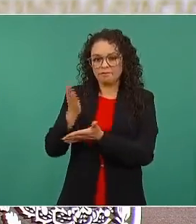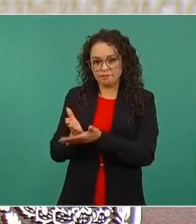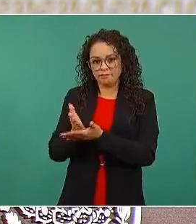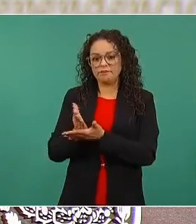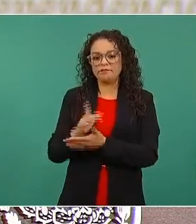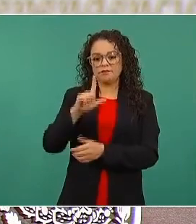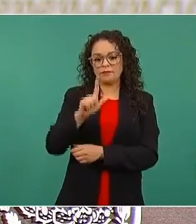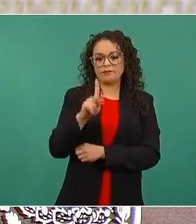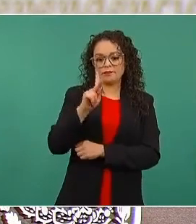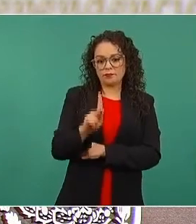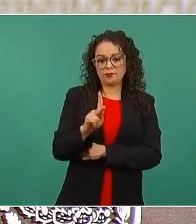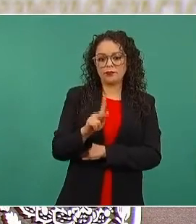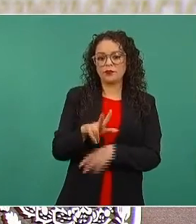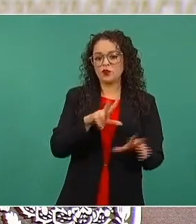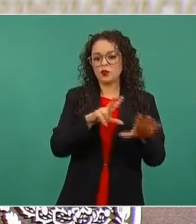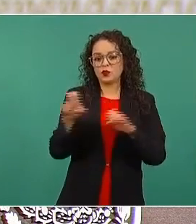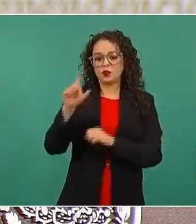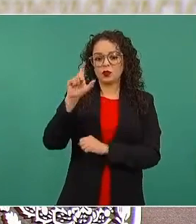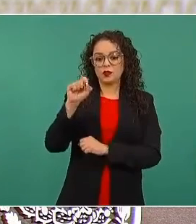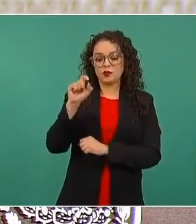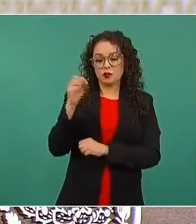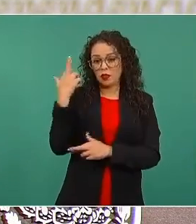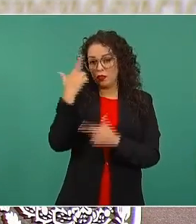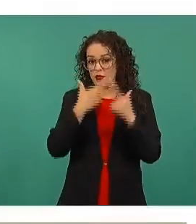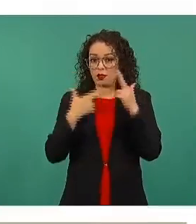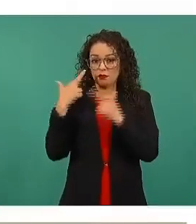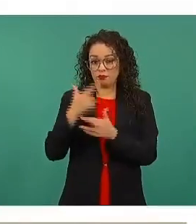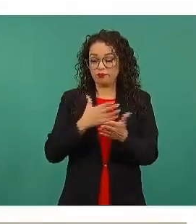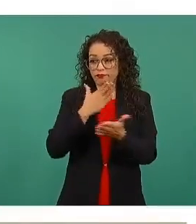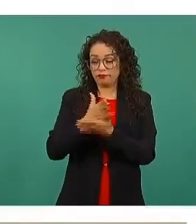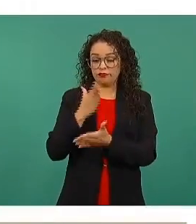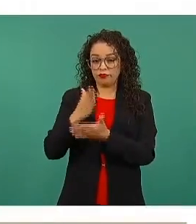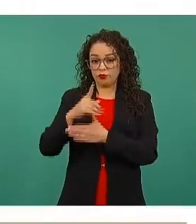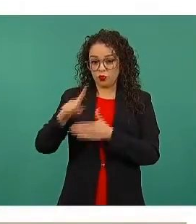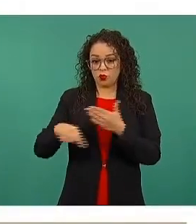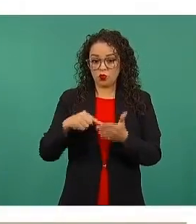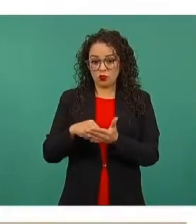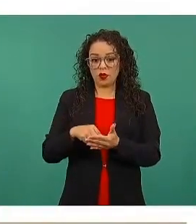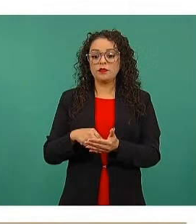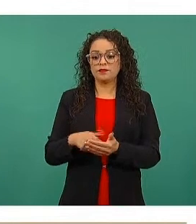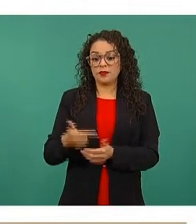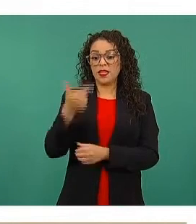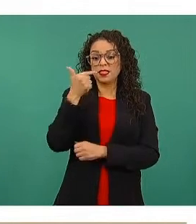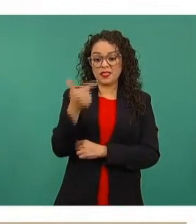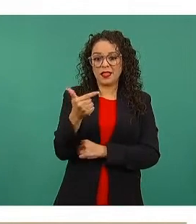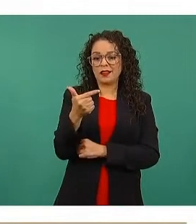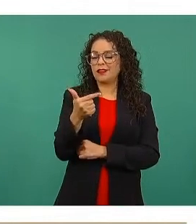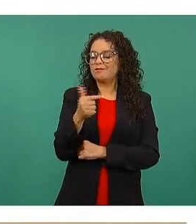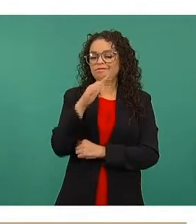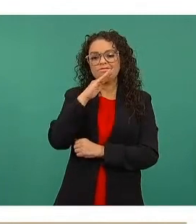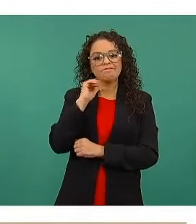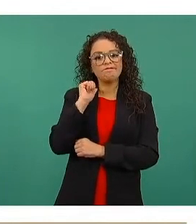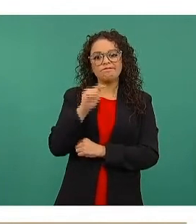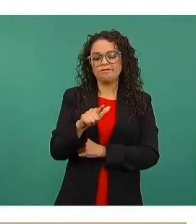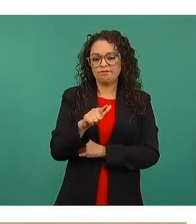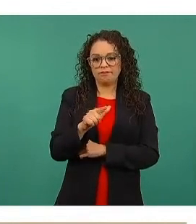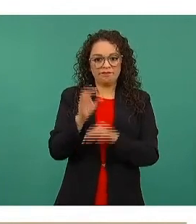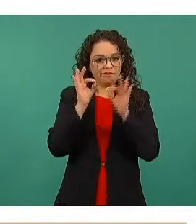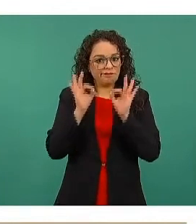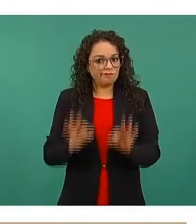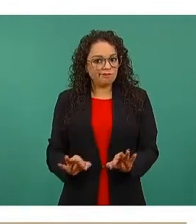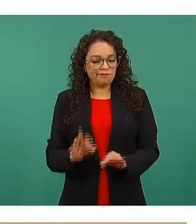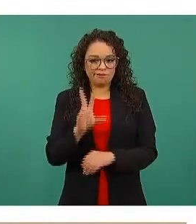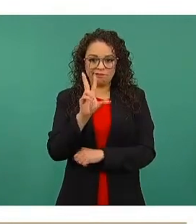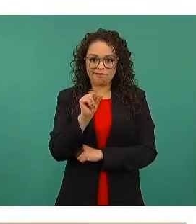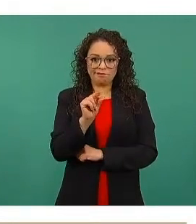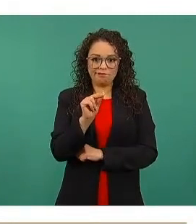LP, 820 visitas y o verificaciones. Encontramos 7 con irregularidades, ninguna que